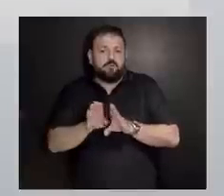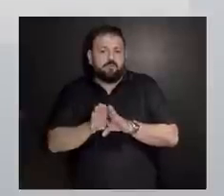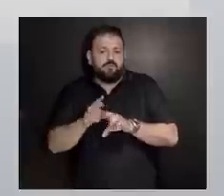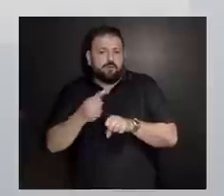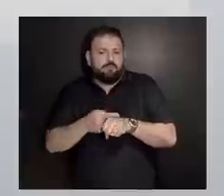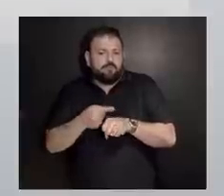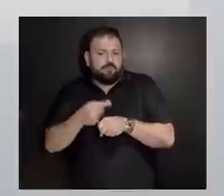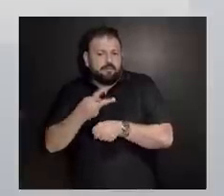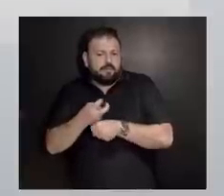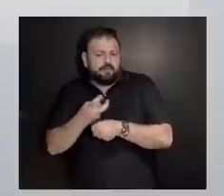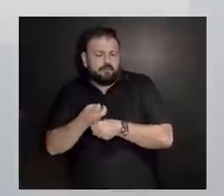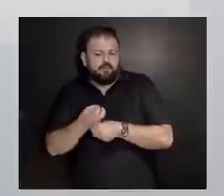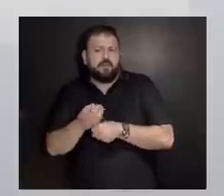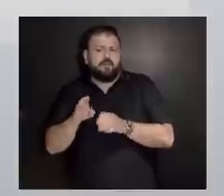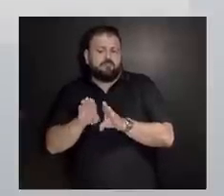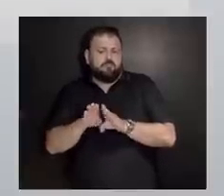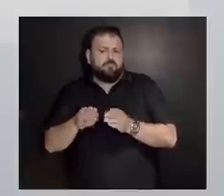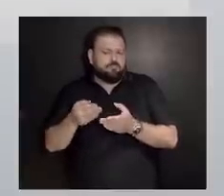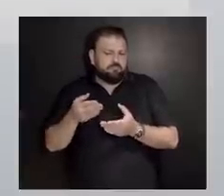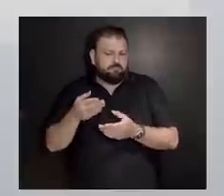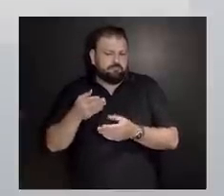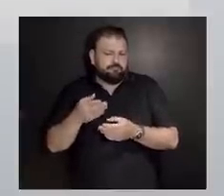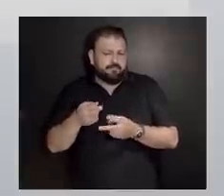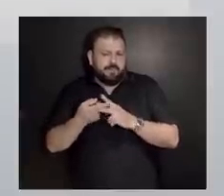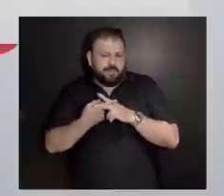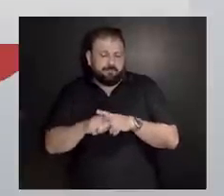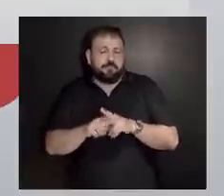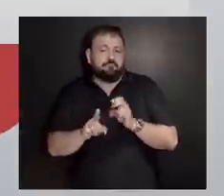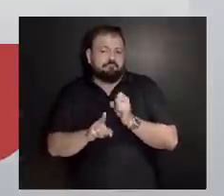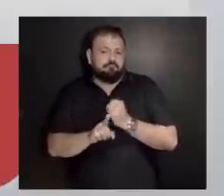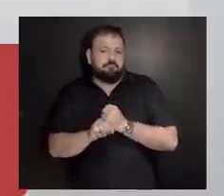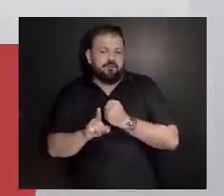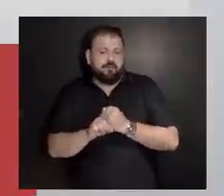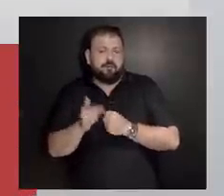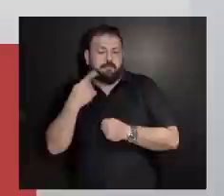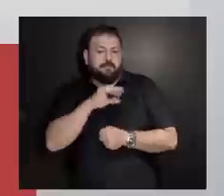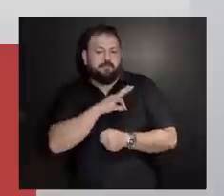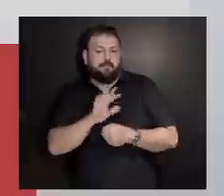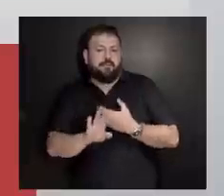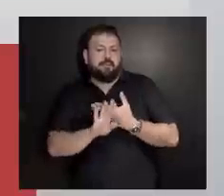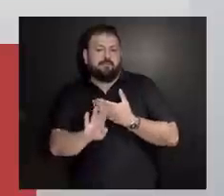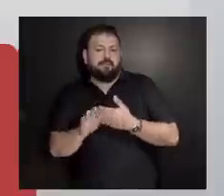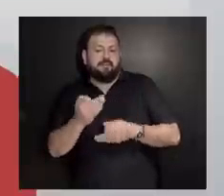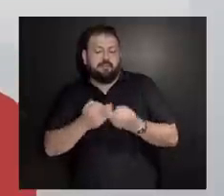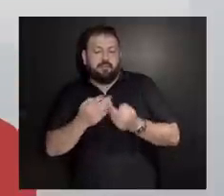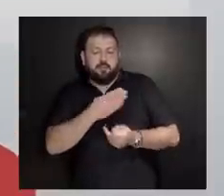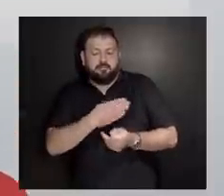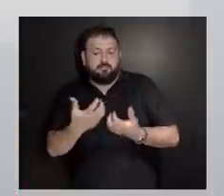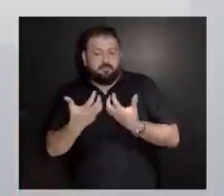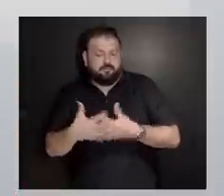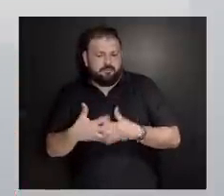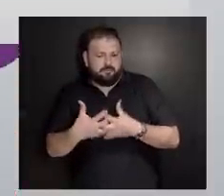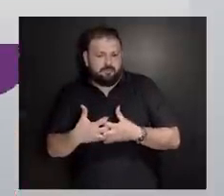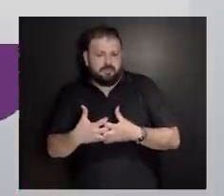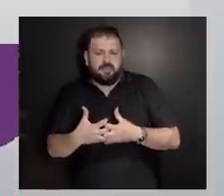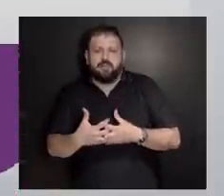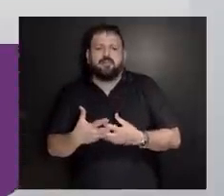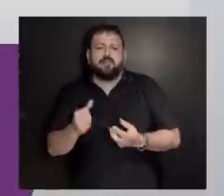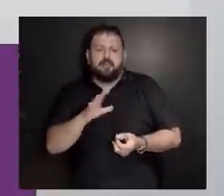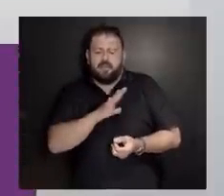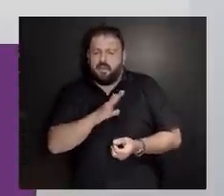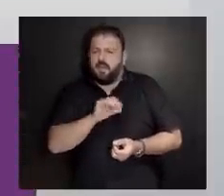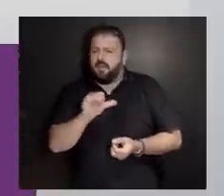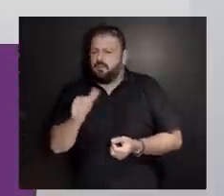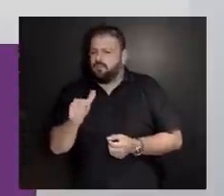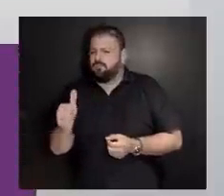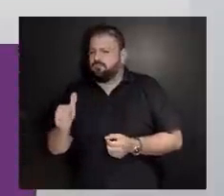atacar a estas células del páncreas y evitar, pues, en este caso, la buena funcionalidad de la glucosa. Hay otras